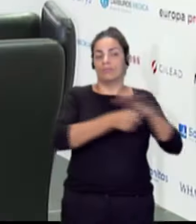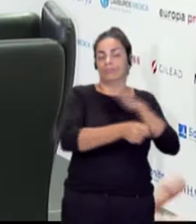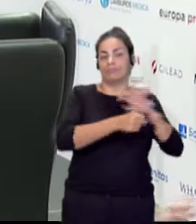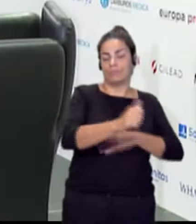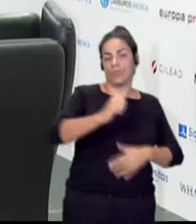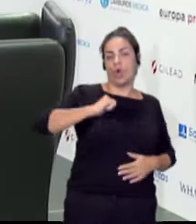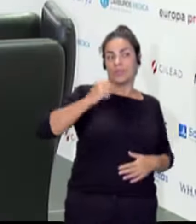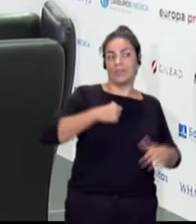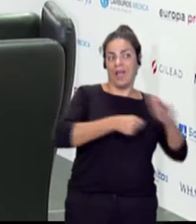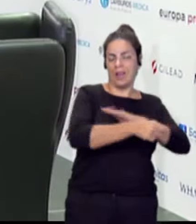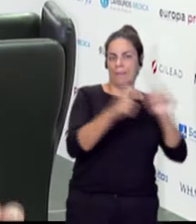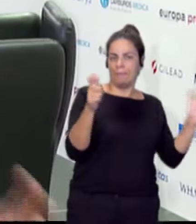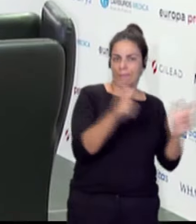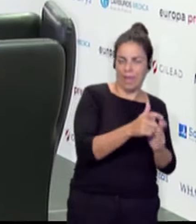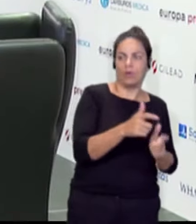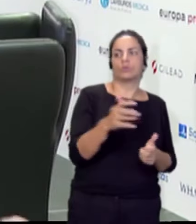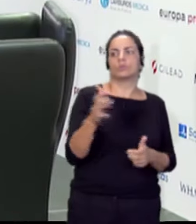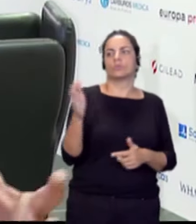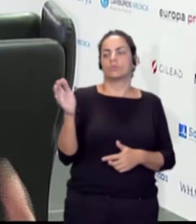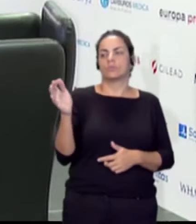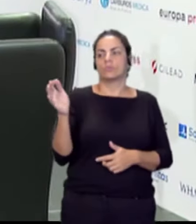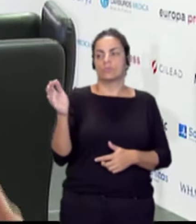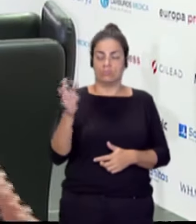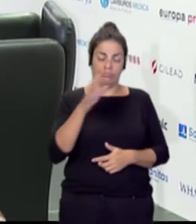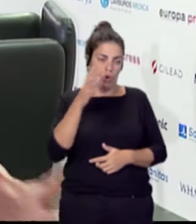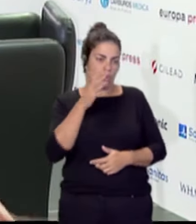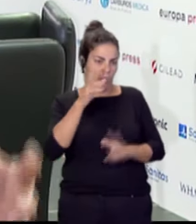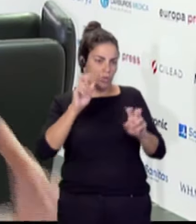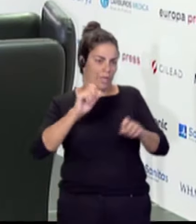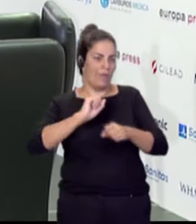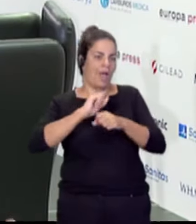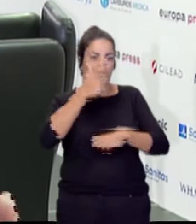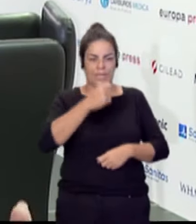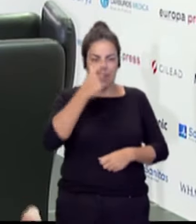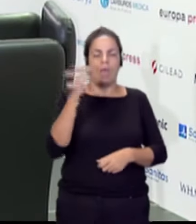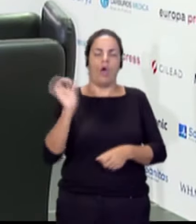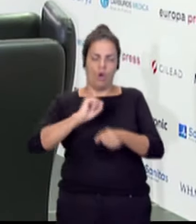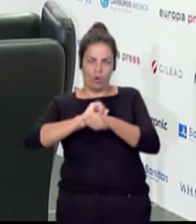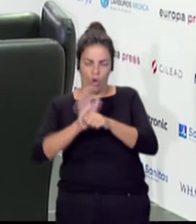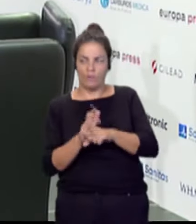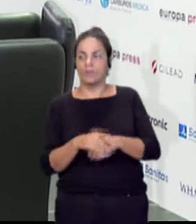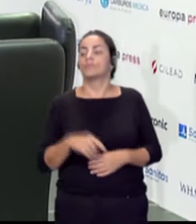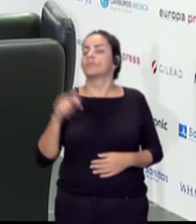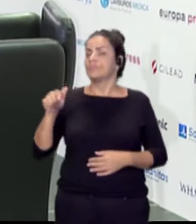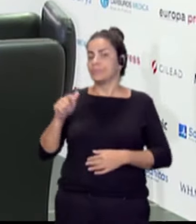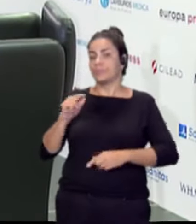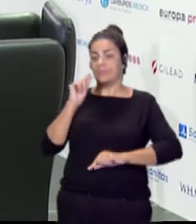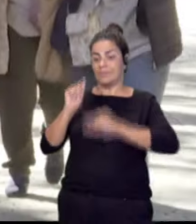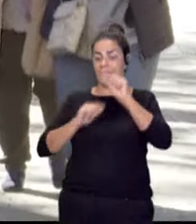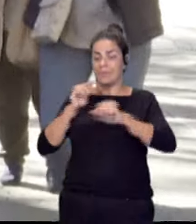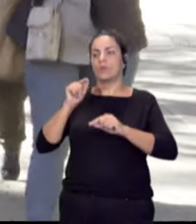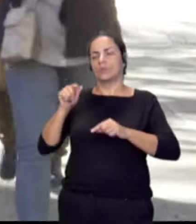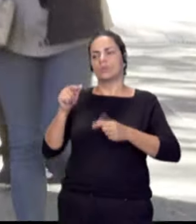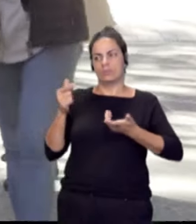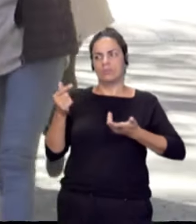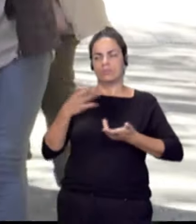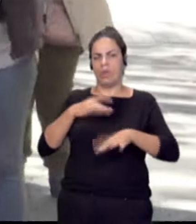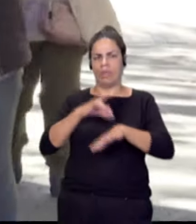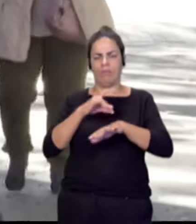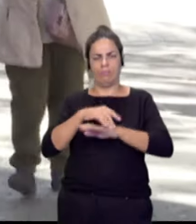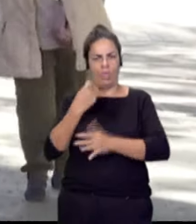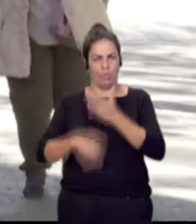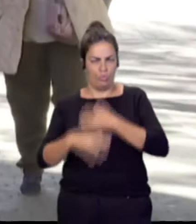La gripe al final es un virus estacional que viene y nos da duro en el sentido de enfermedad. Son cuatro escenarios